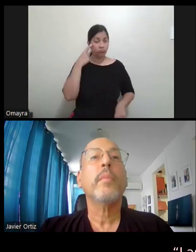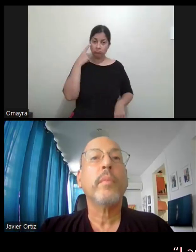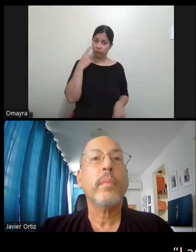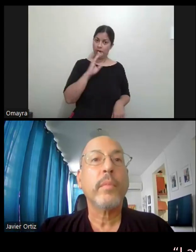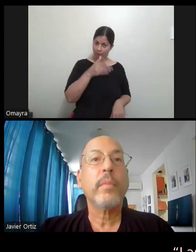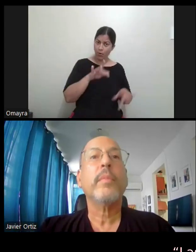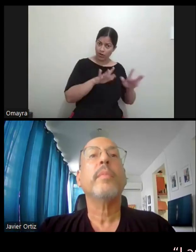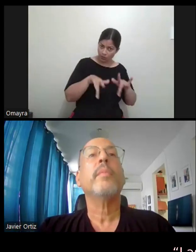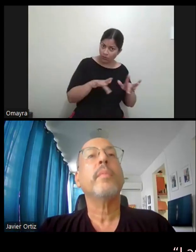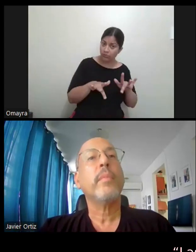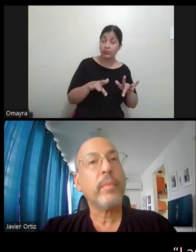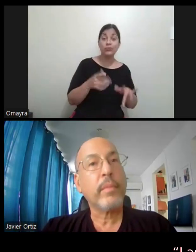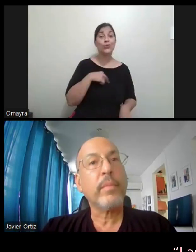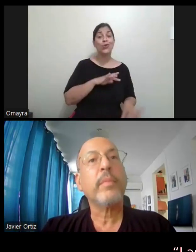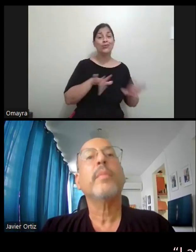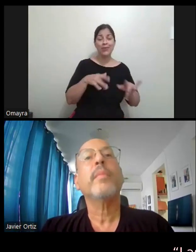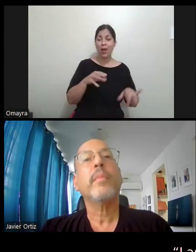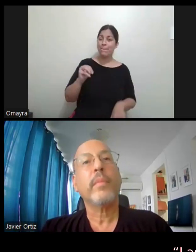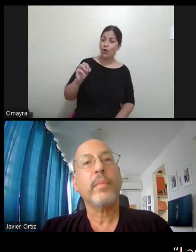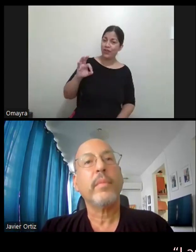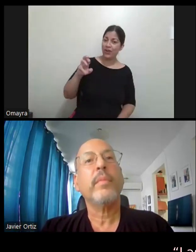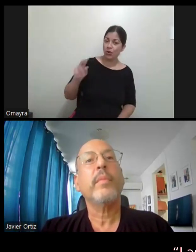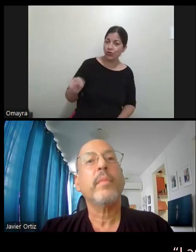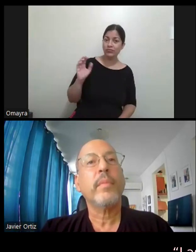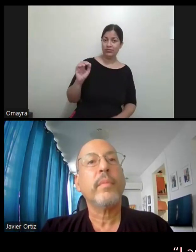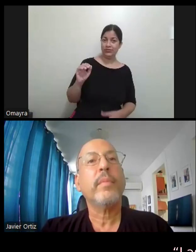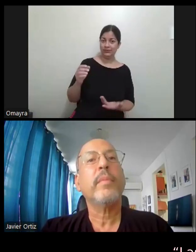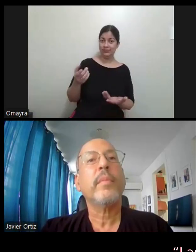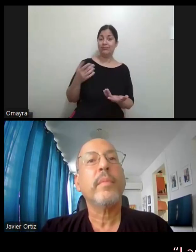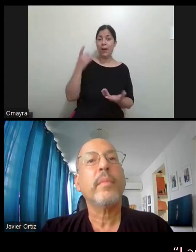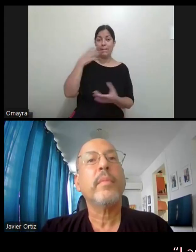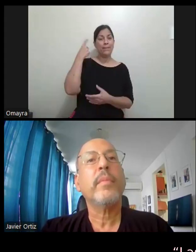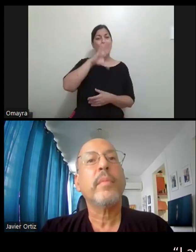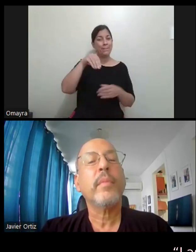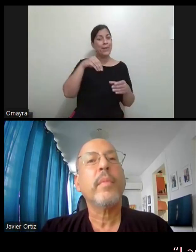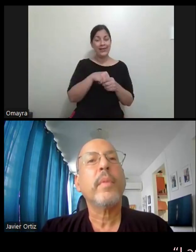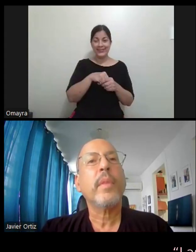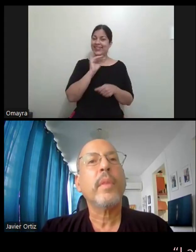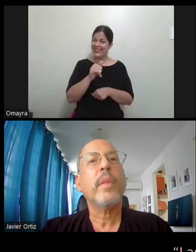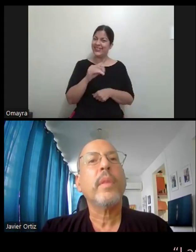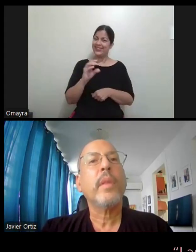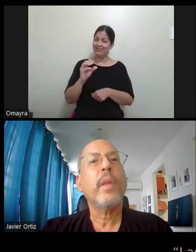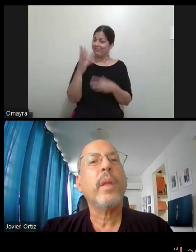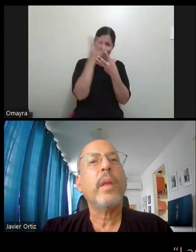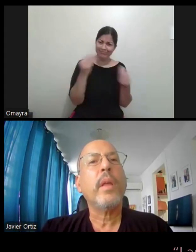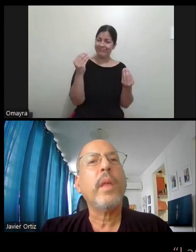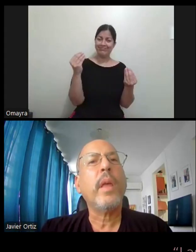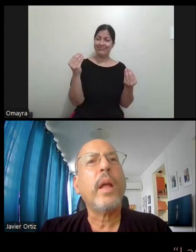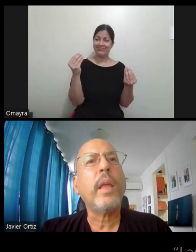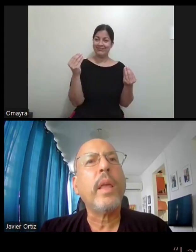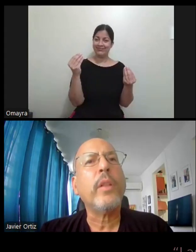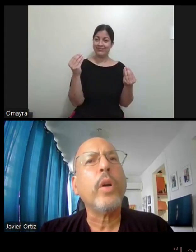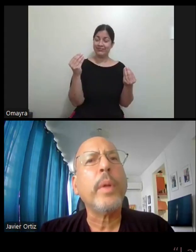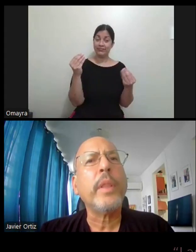San Juan Bautista como parte de la musicalización de ese documental. Bellísimo, bellísimo. Wow. Y